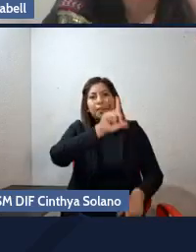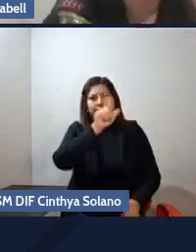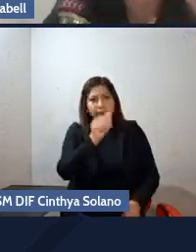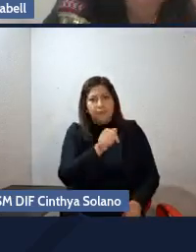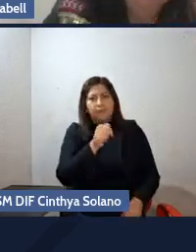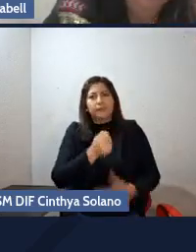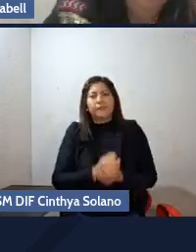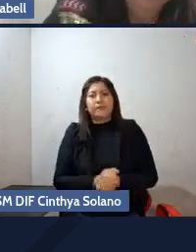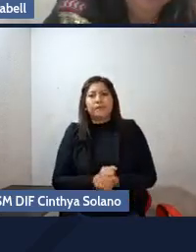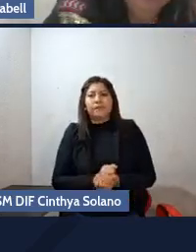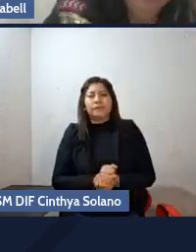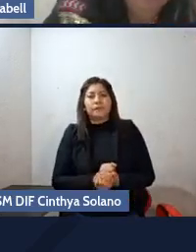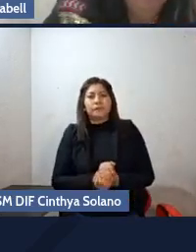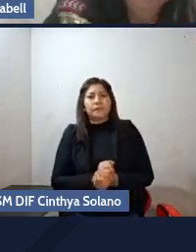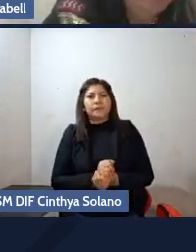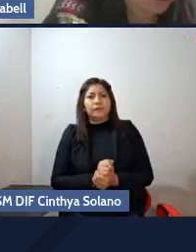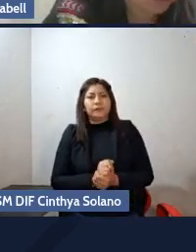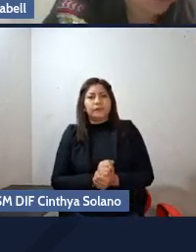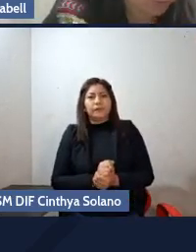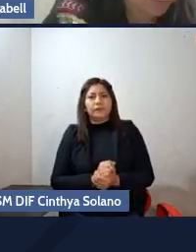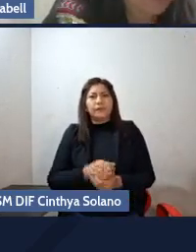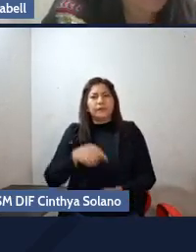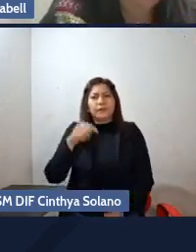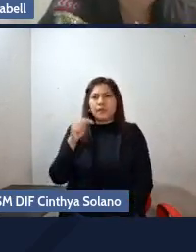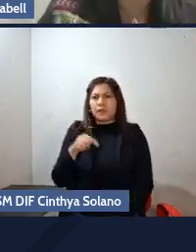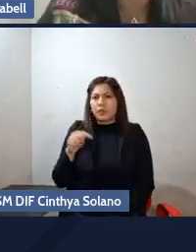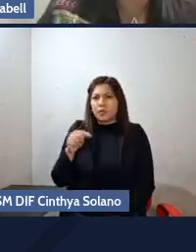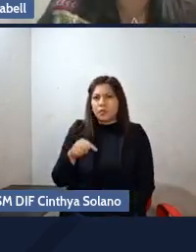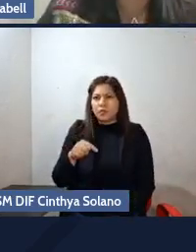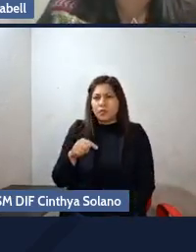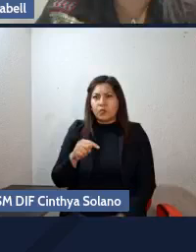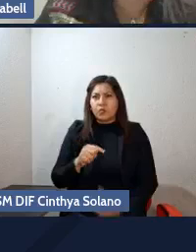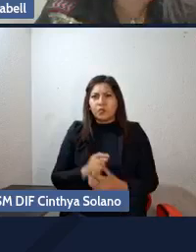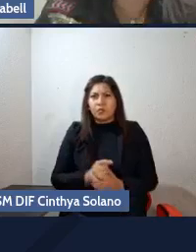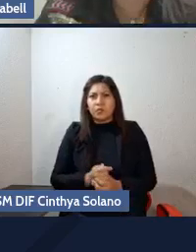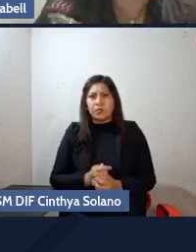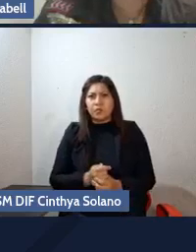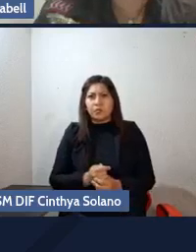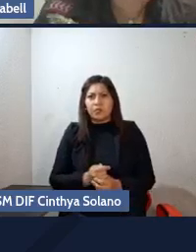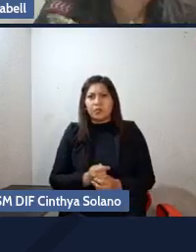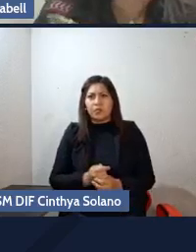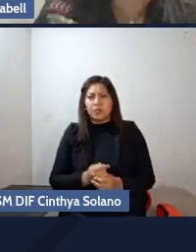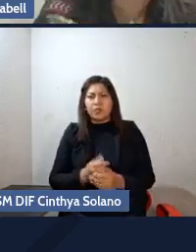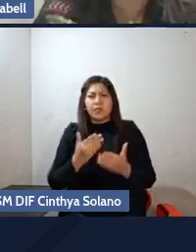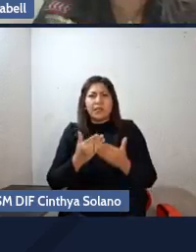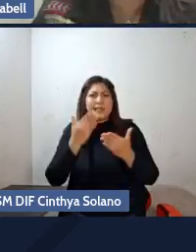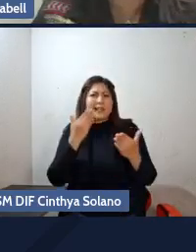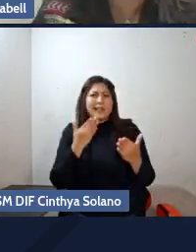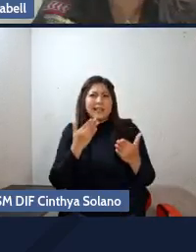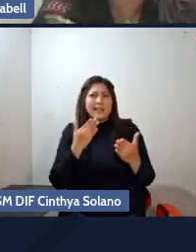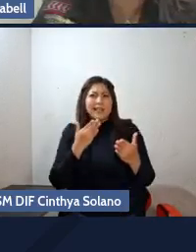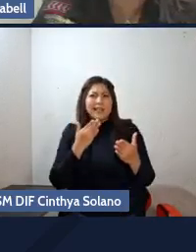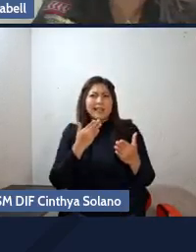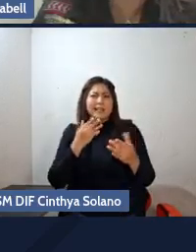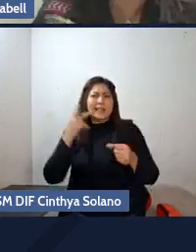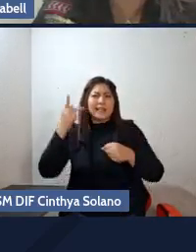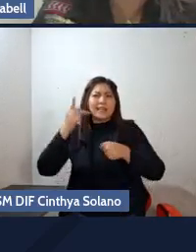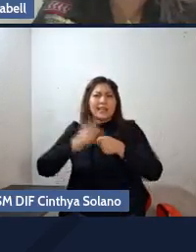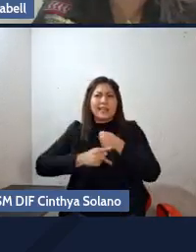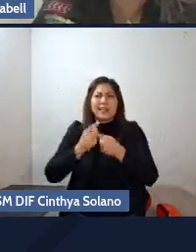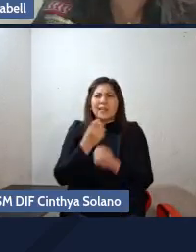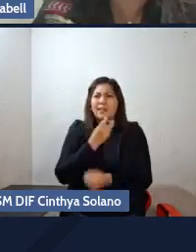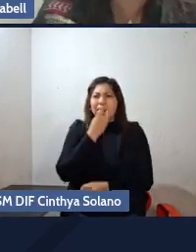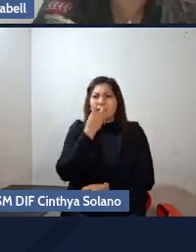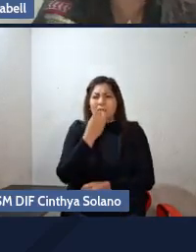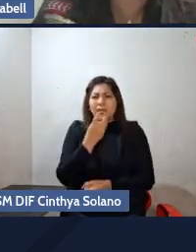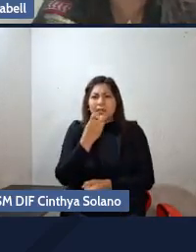Bueno, aquí en alguna vez lo que me comentaron es los riesgos que puede ser, es que efectivamente si la donación es